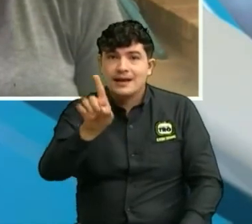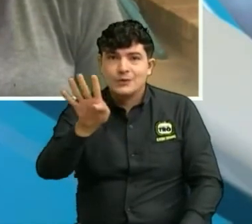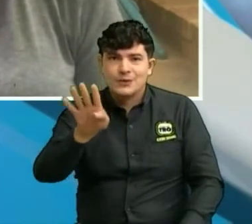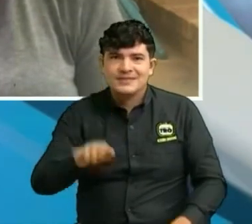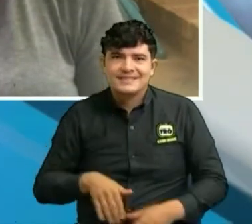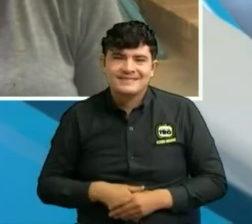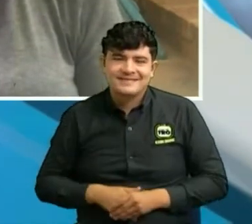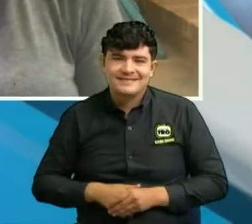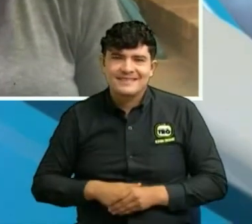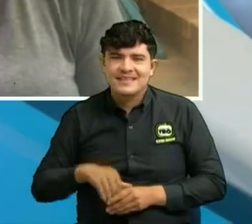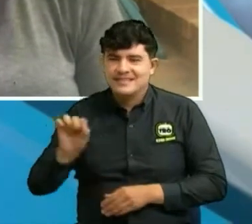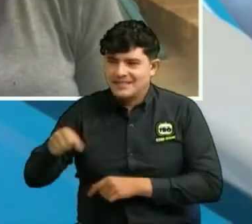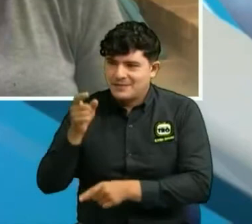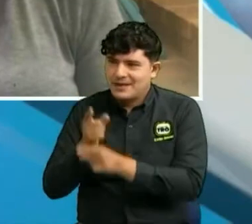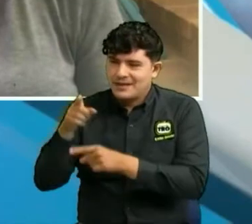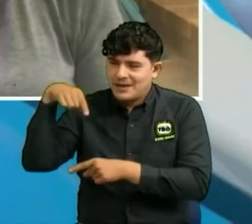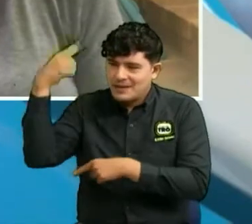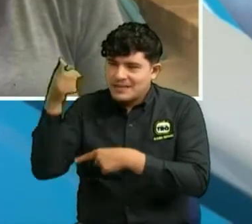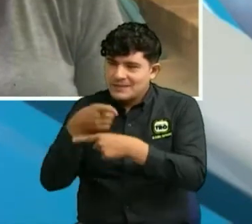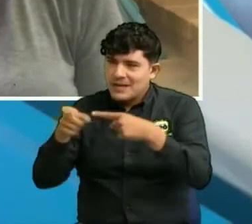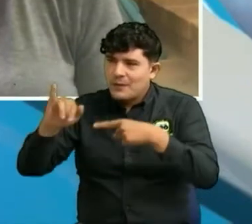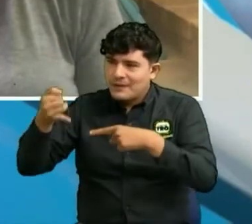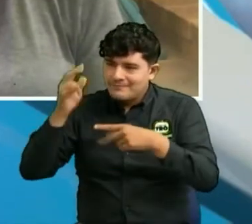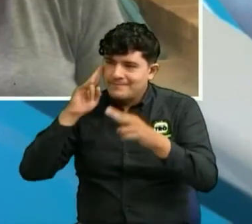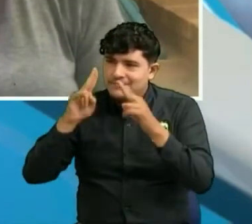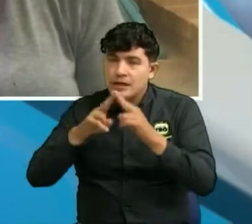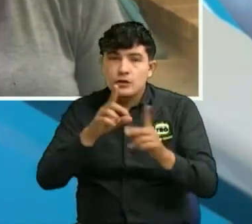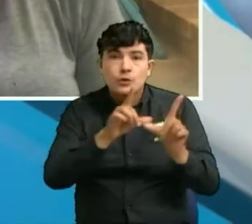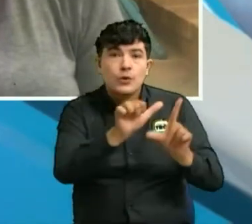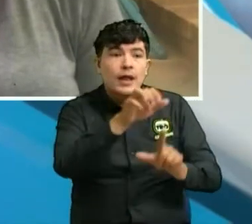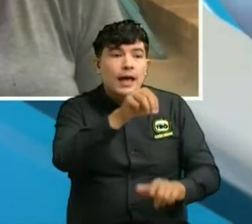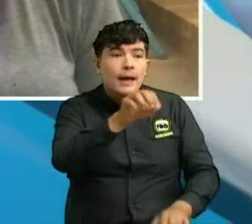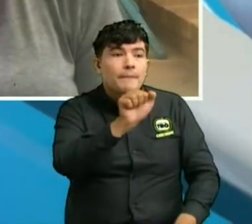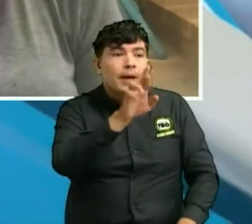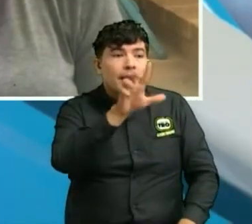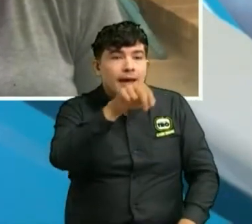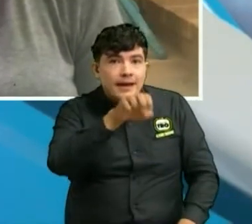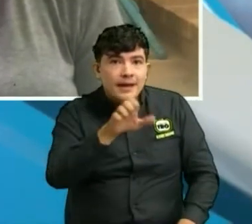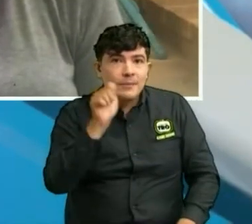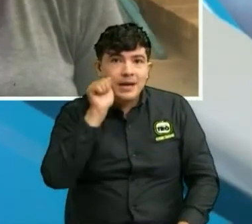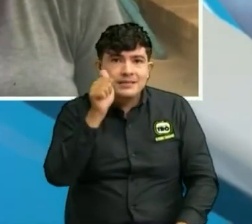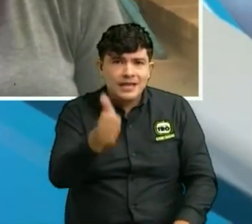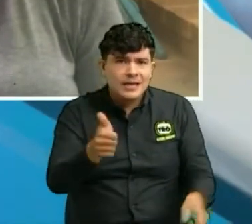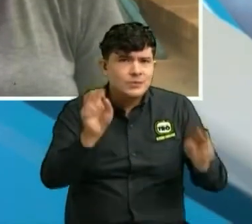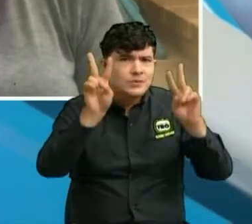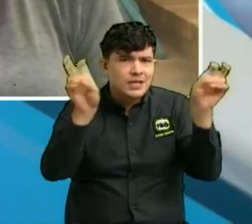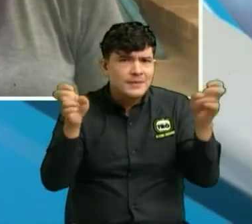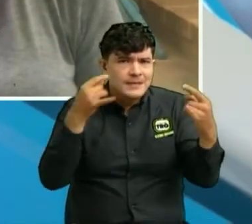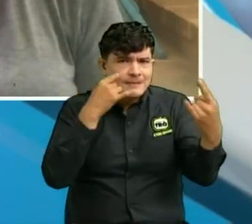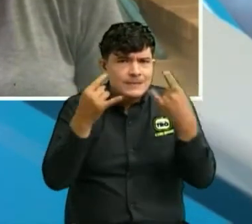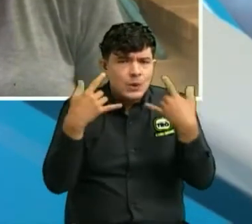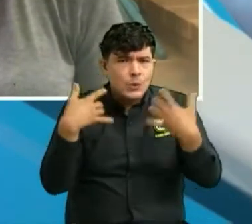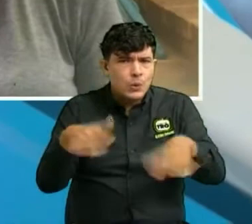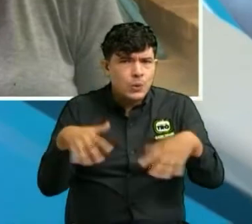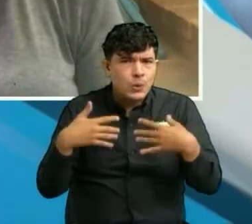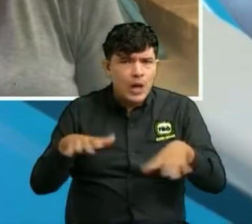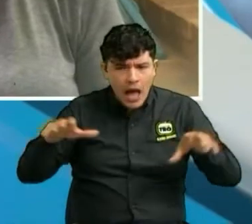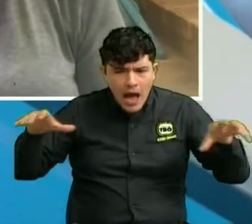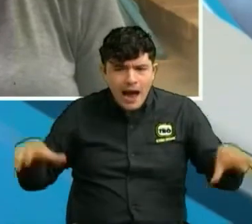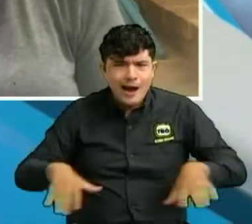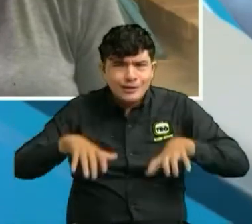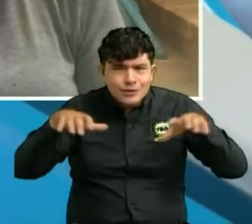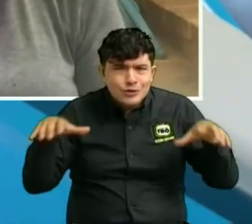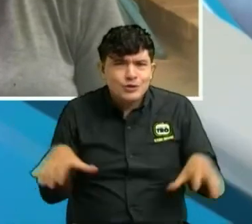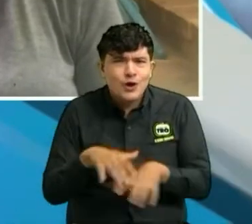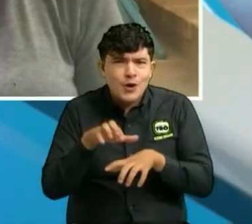317-664-4314. Así es, nos vemos el próximo jueves, doctor Jorge Luis Quintero. Doctora Marlene, mañana tenemos un tema bastante importante, acciones populares.